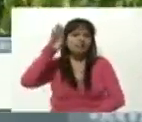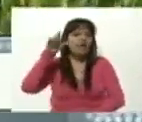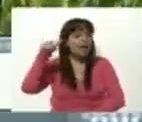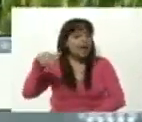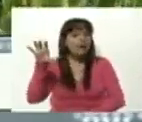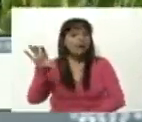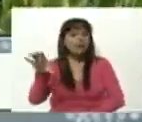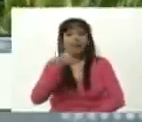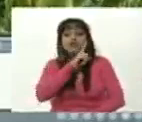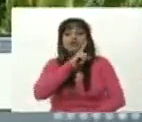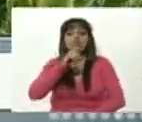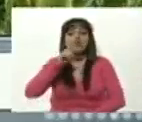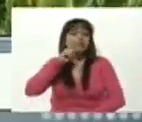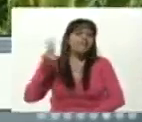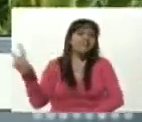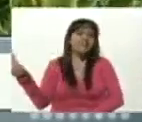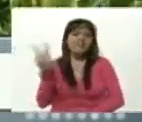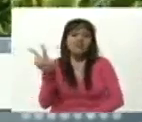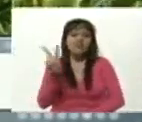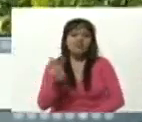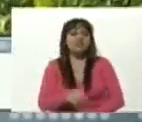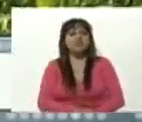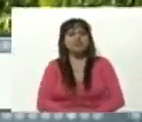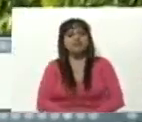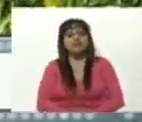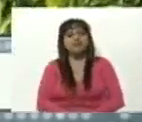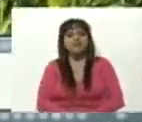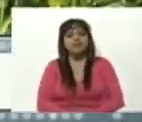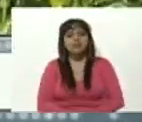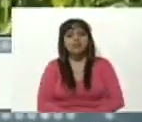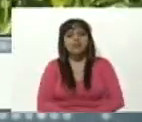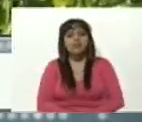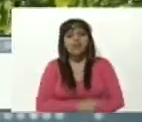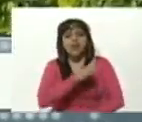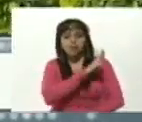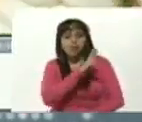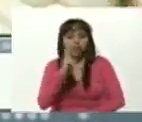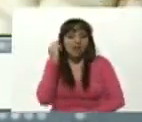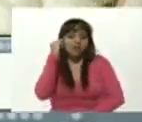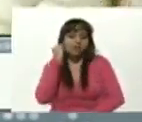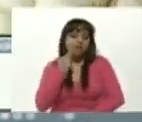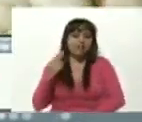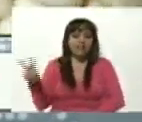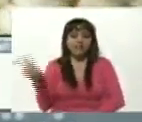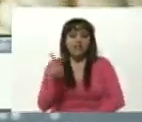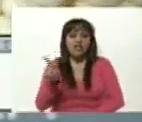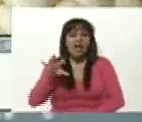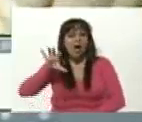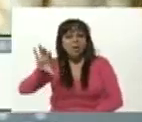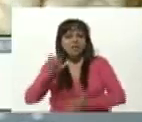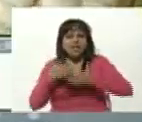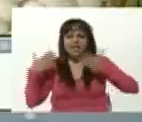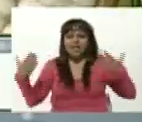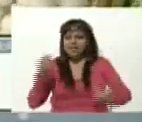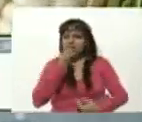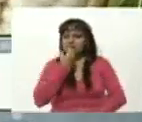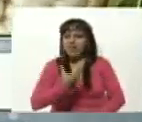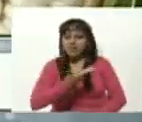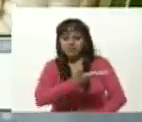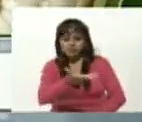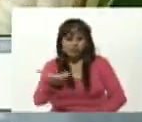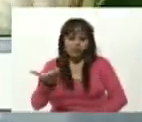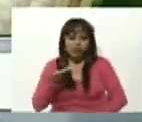patria se llama Venezuela, la República Bolivariana de Venezuela. Patria grande y hermosa para